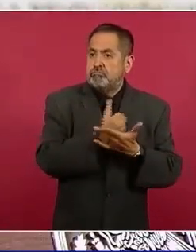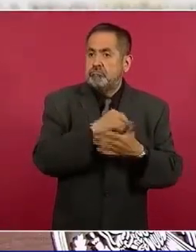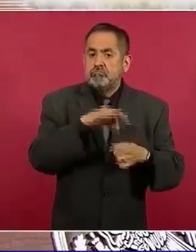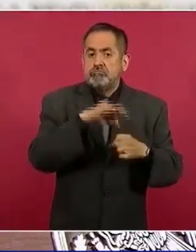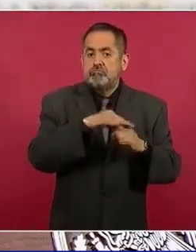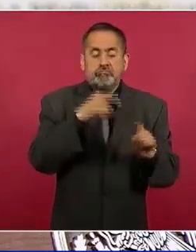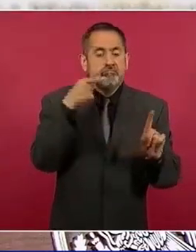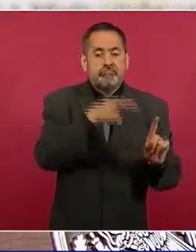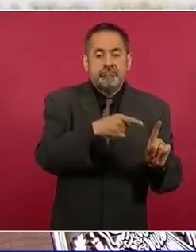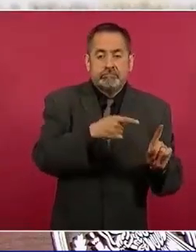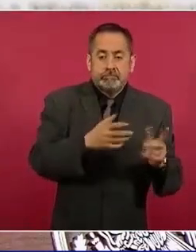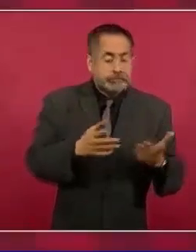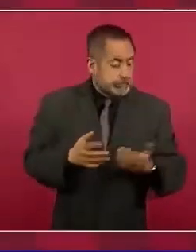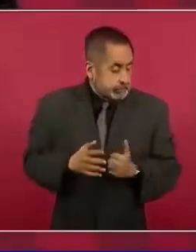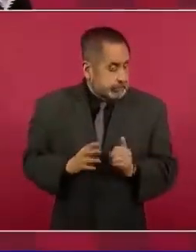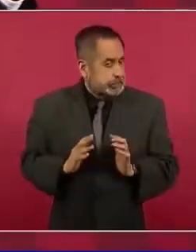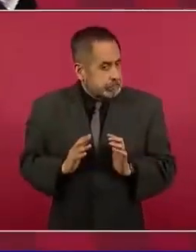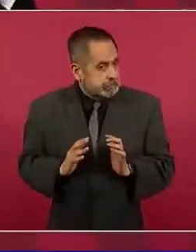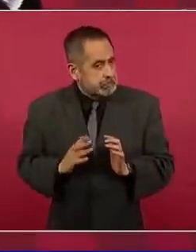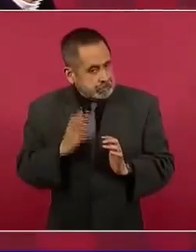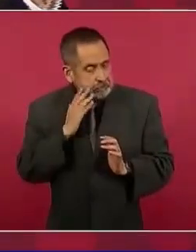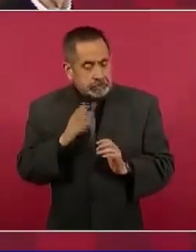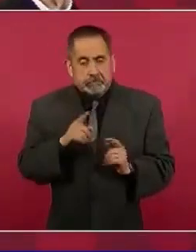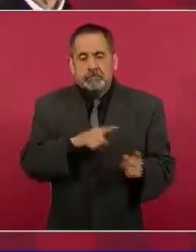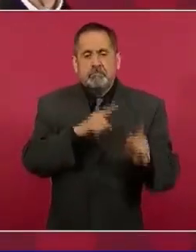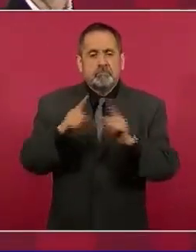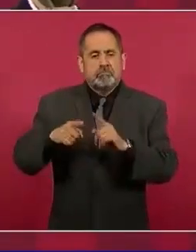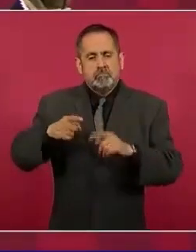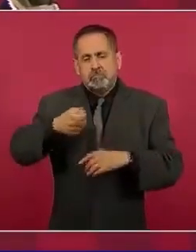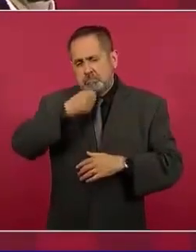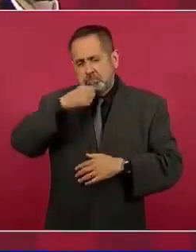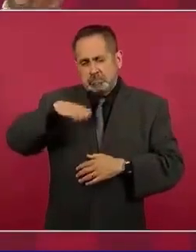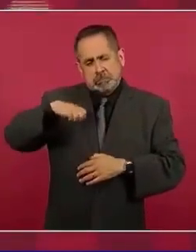Sí. Los maduros